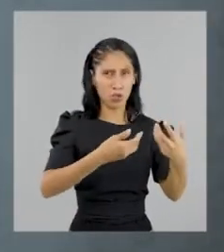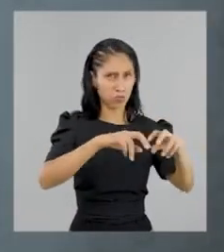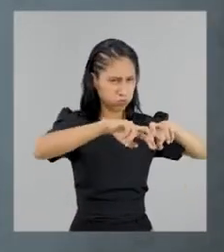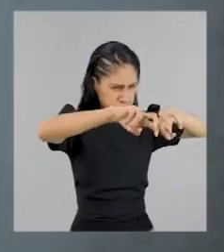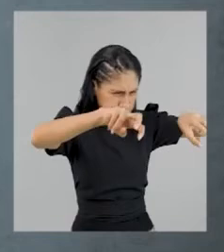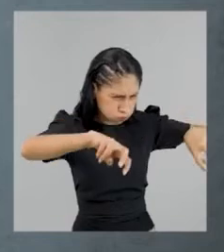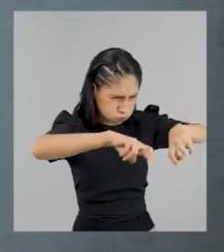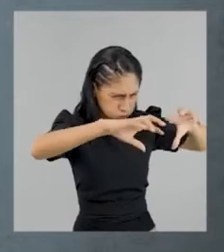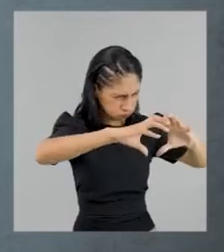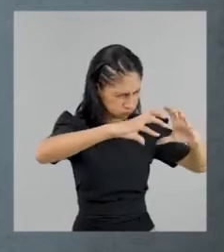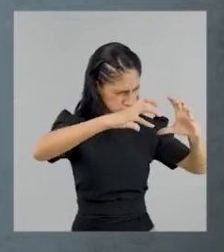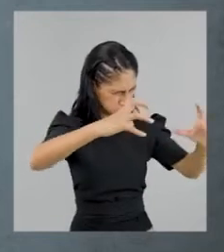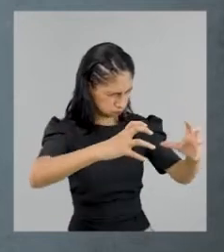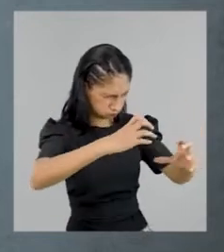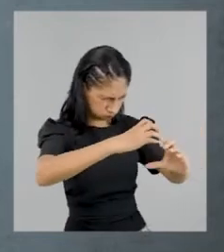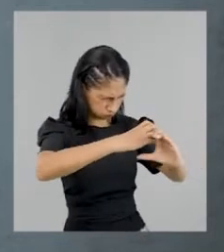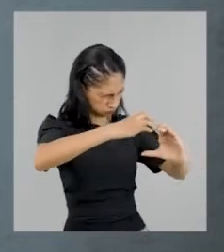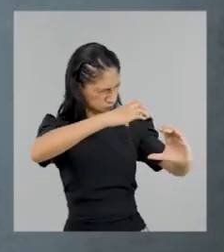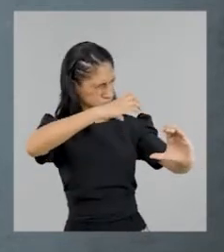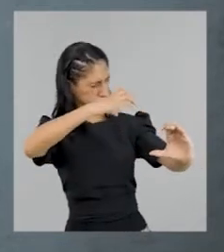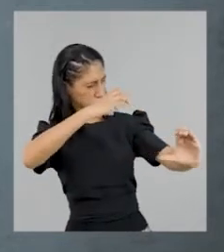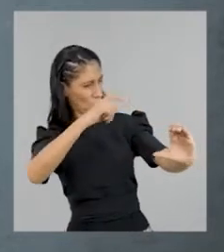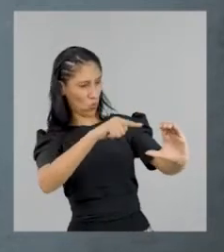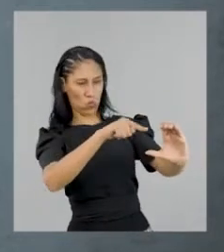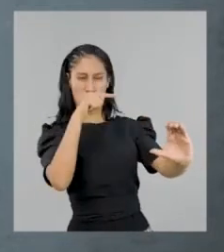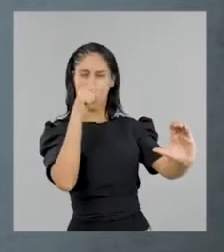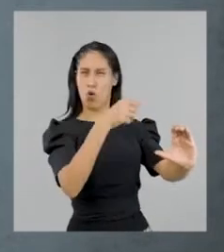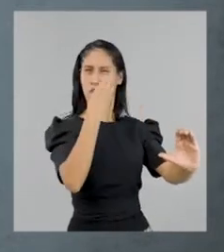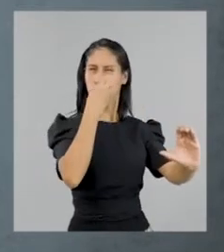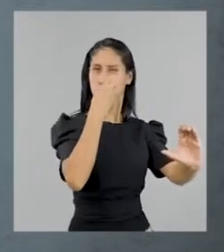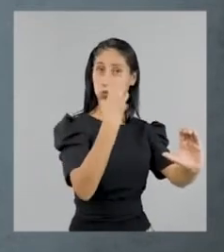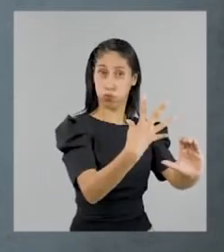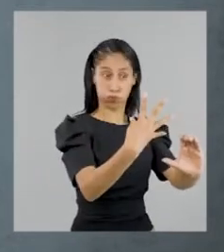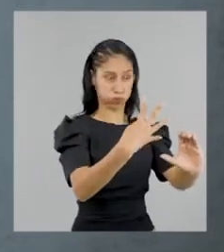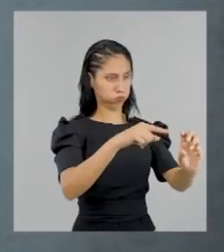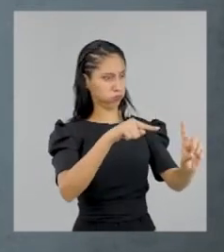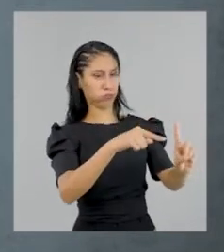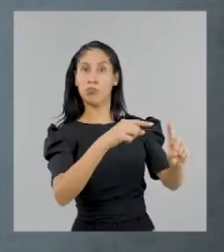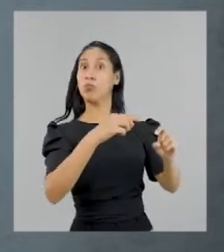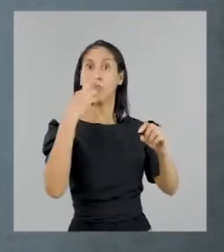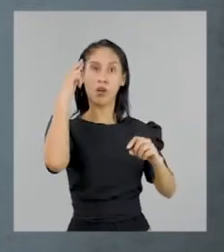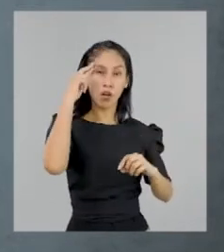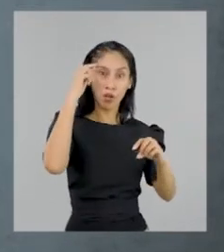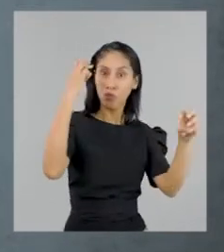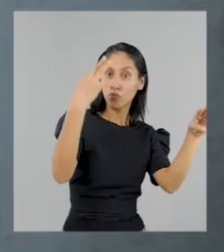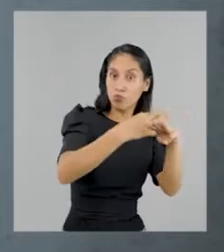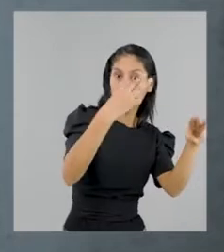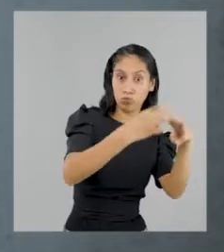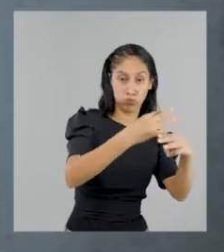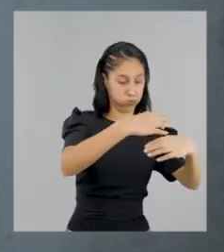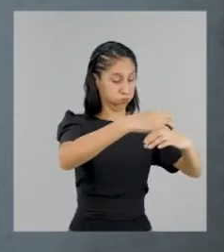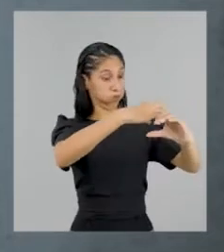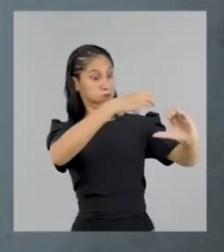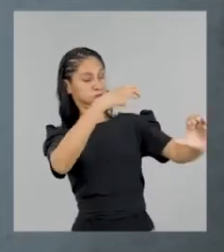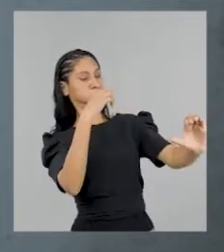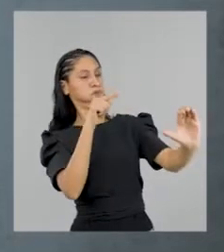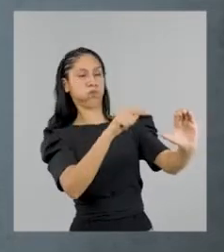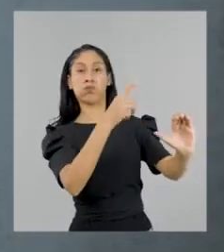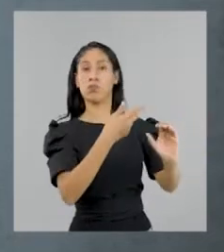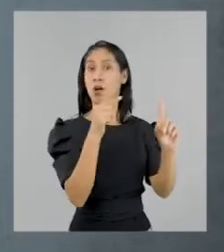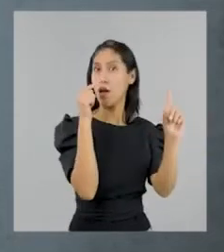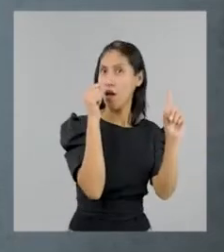naturaleza es la fuente más fértil de descubrimientos matemáticos. La dijo Jean-Baptiste Joseph